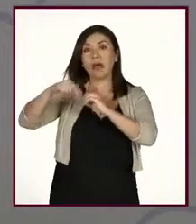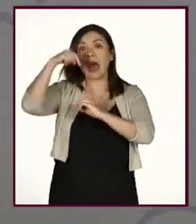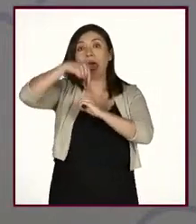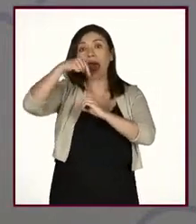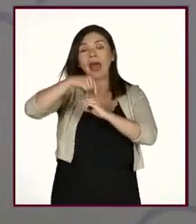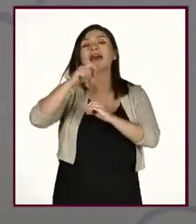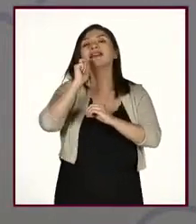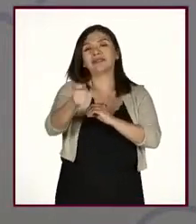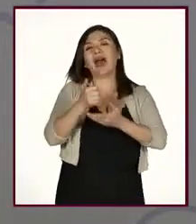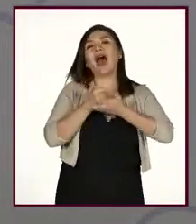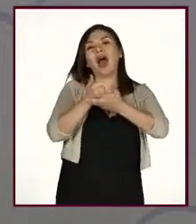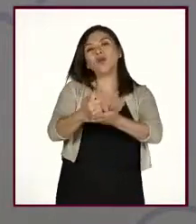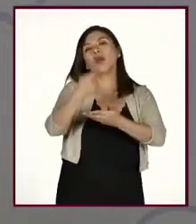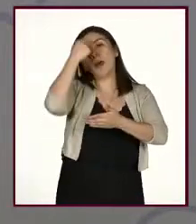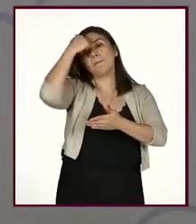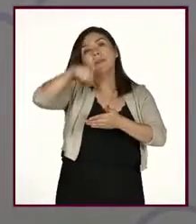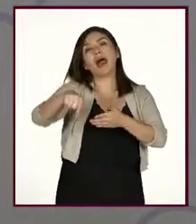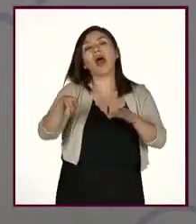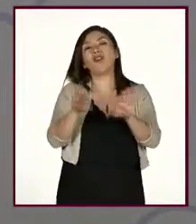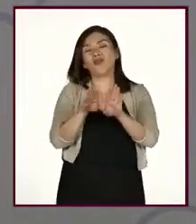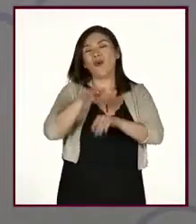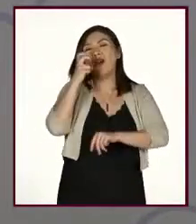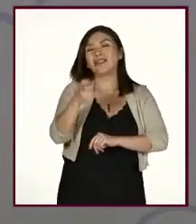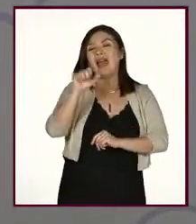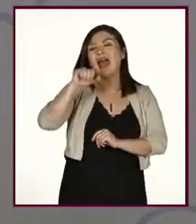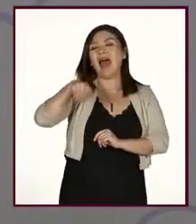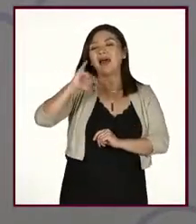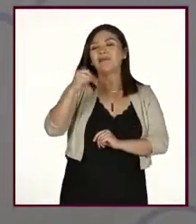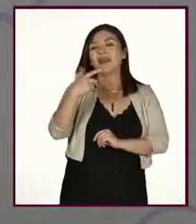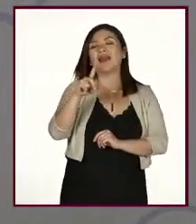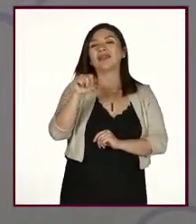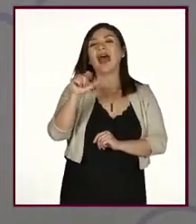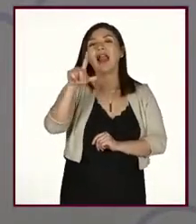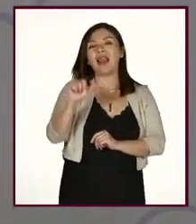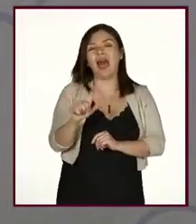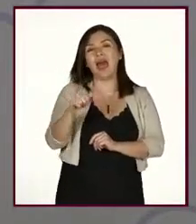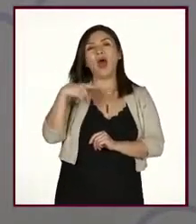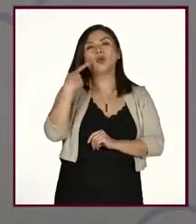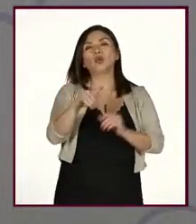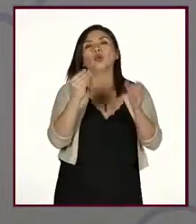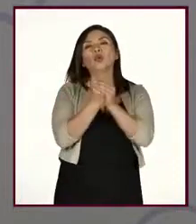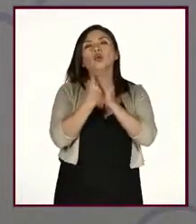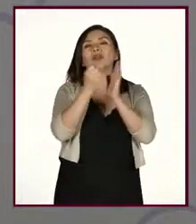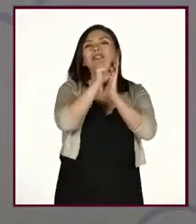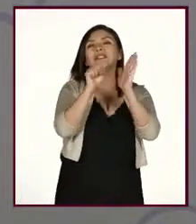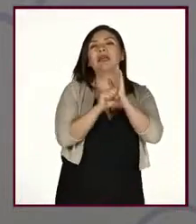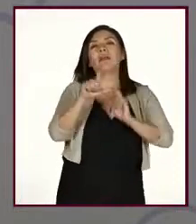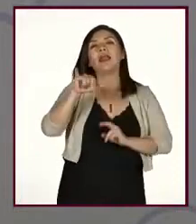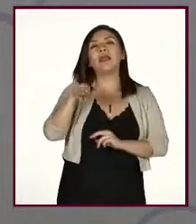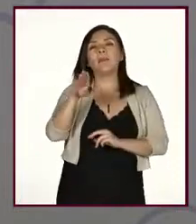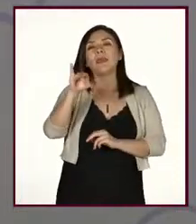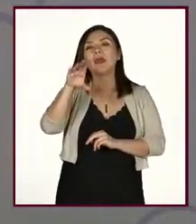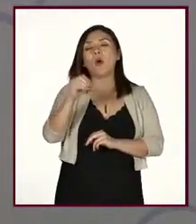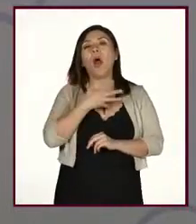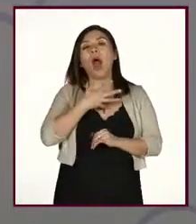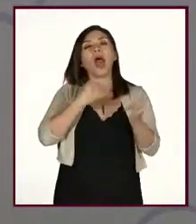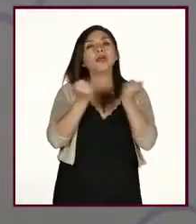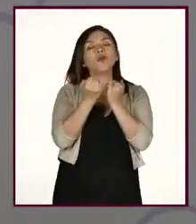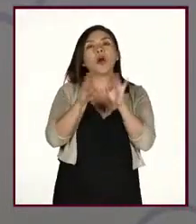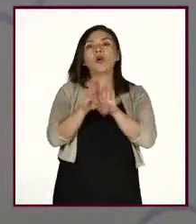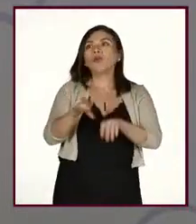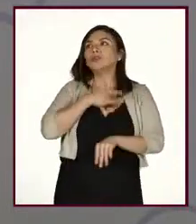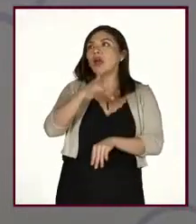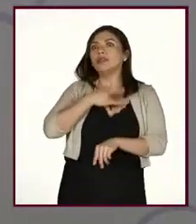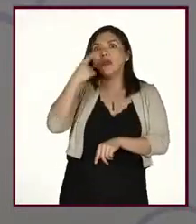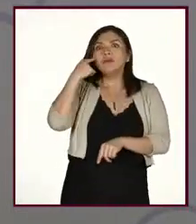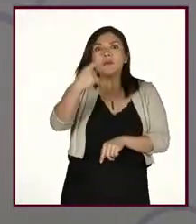función precisamente de estas estructuras como la amígdala, que pertenece al sistema límbico, pues también está relacionado con toda esta percepción